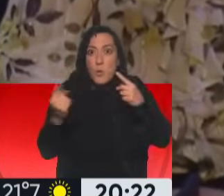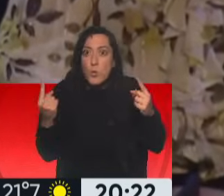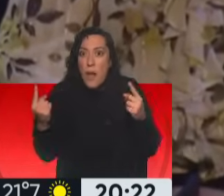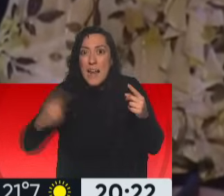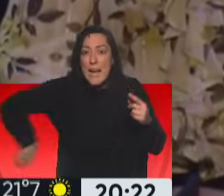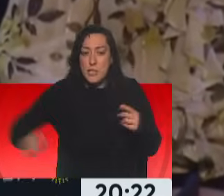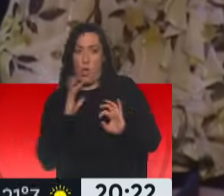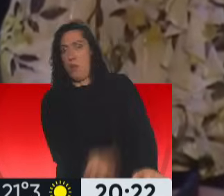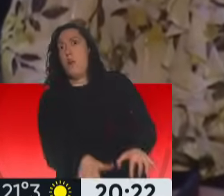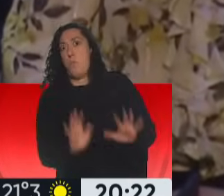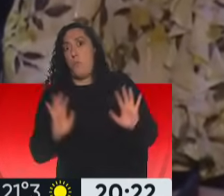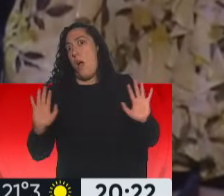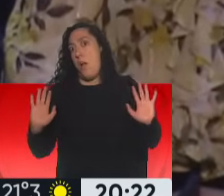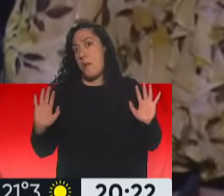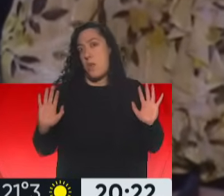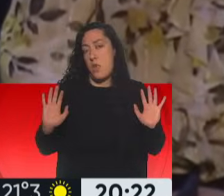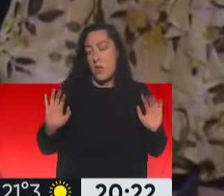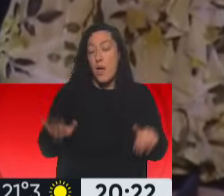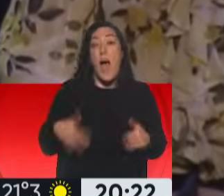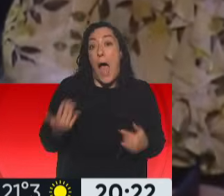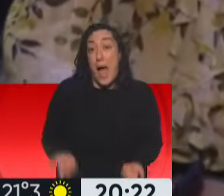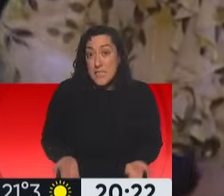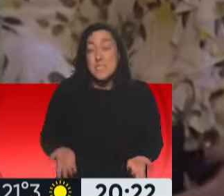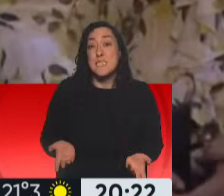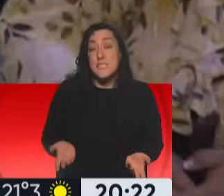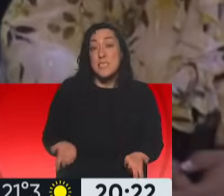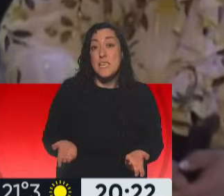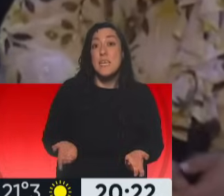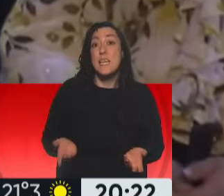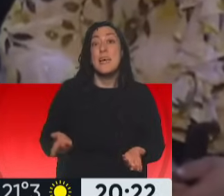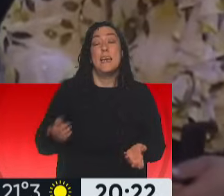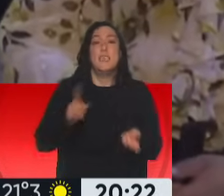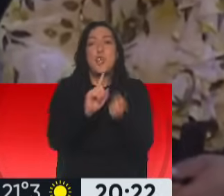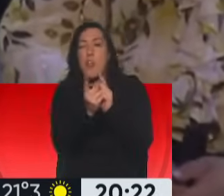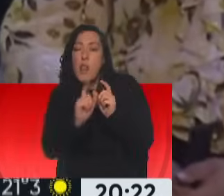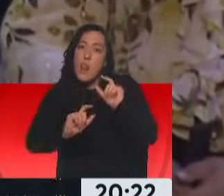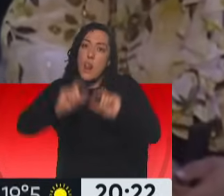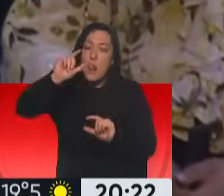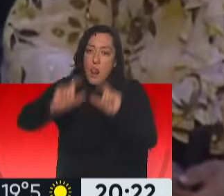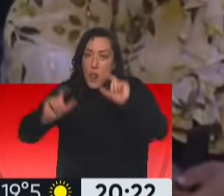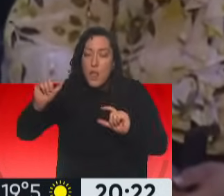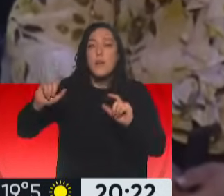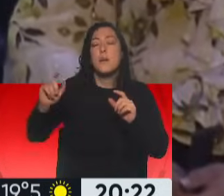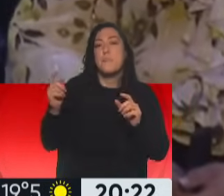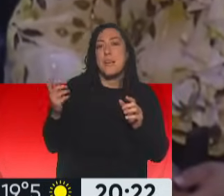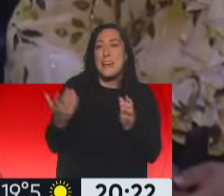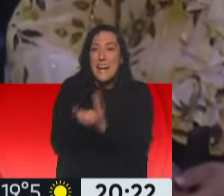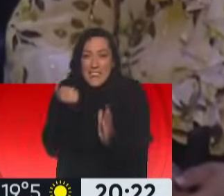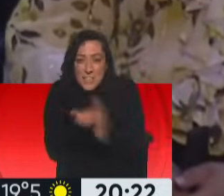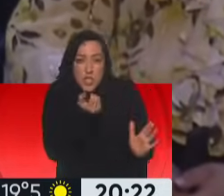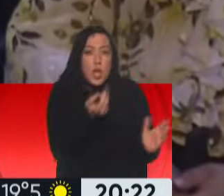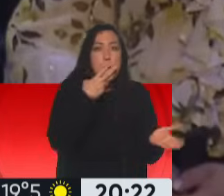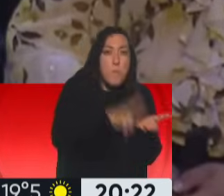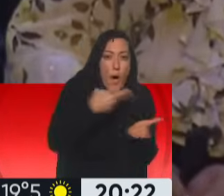parece repudiable. Así, a través de brecha cambiaria, retenciones,